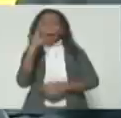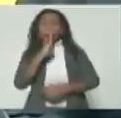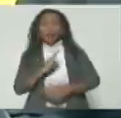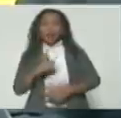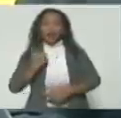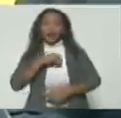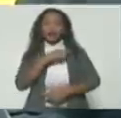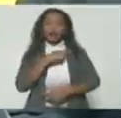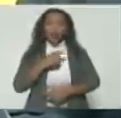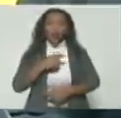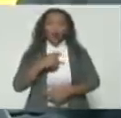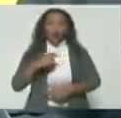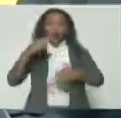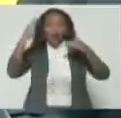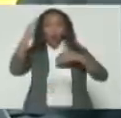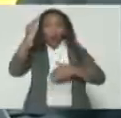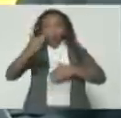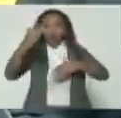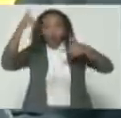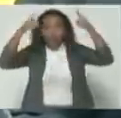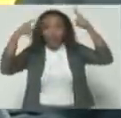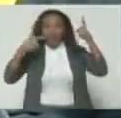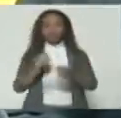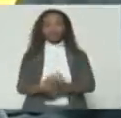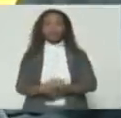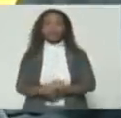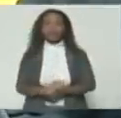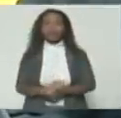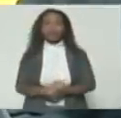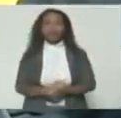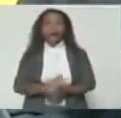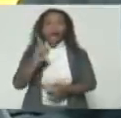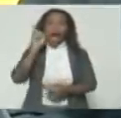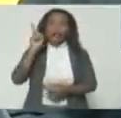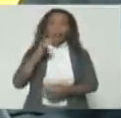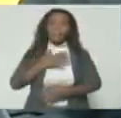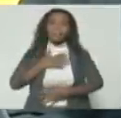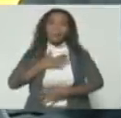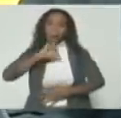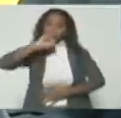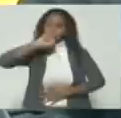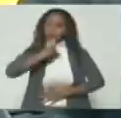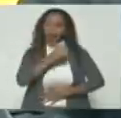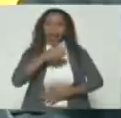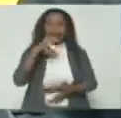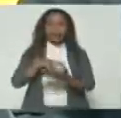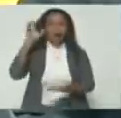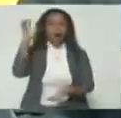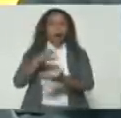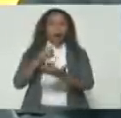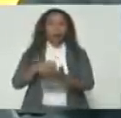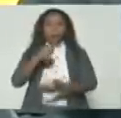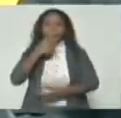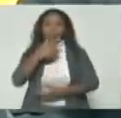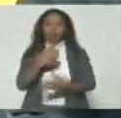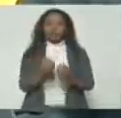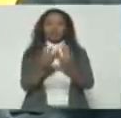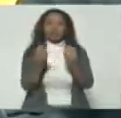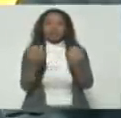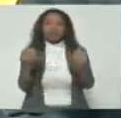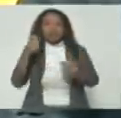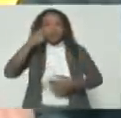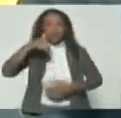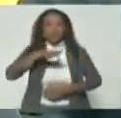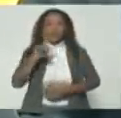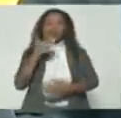nuestro comandante Hugo Rafael Chávez Frías, allá en mi bella estado Aragua, en mi bella ciudad Jardín. Gracias